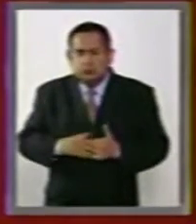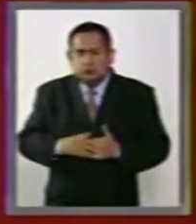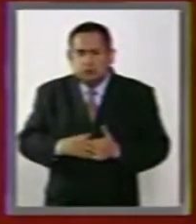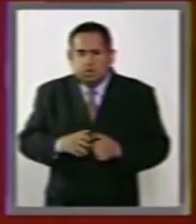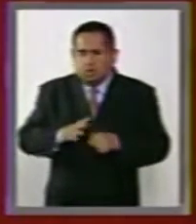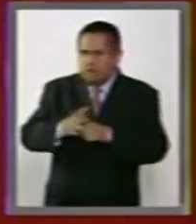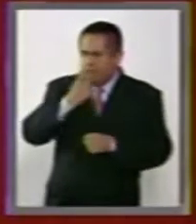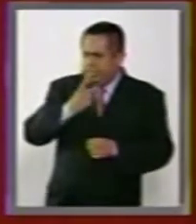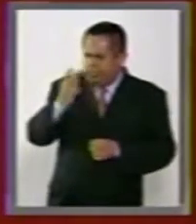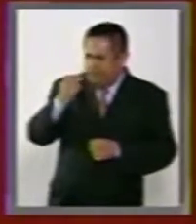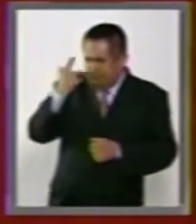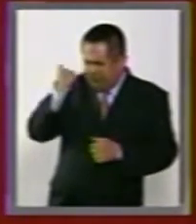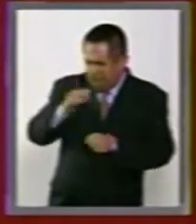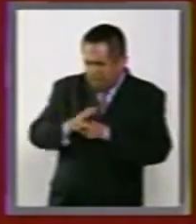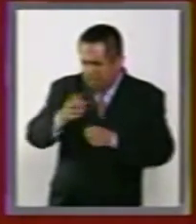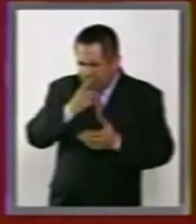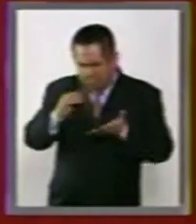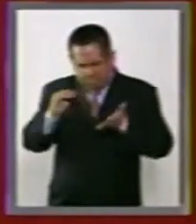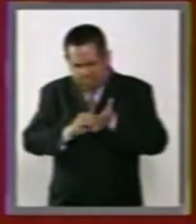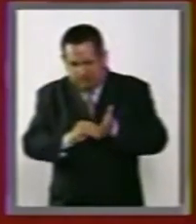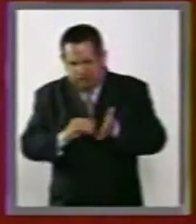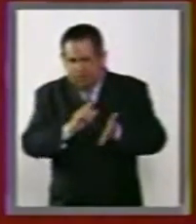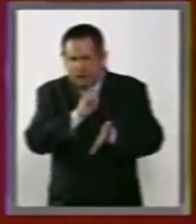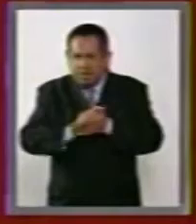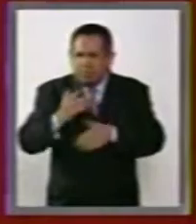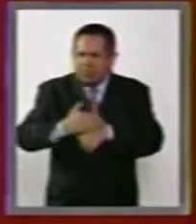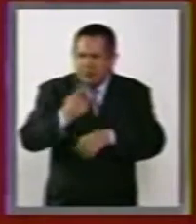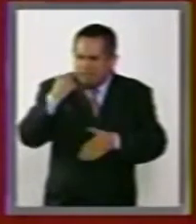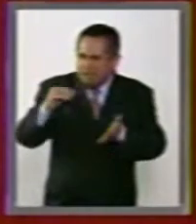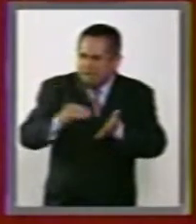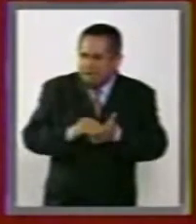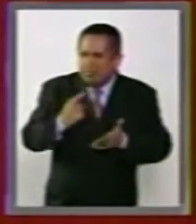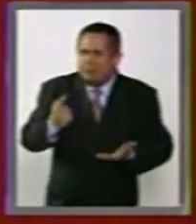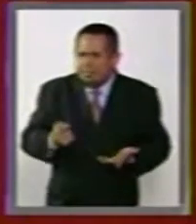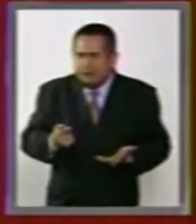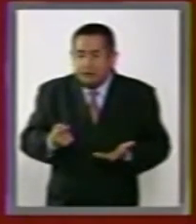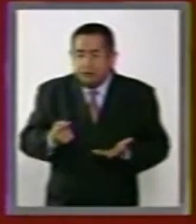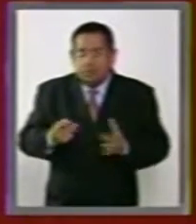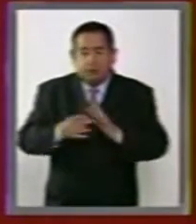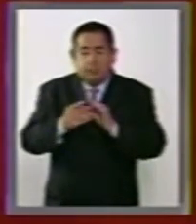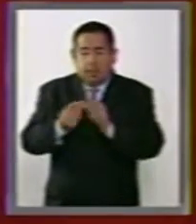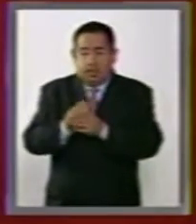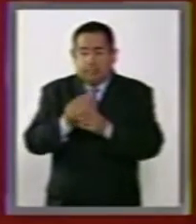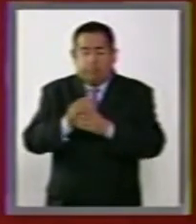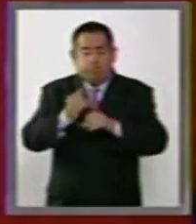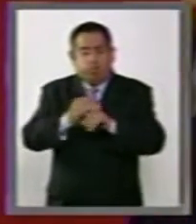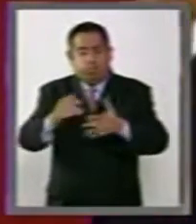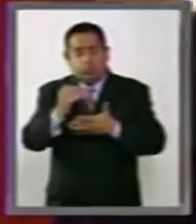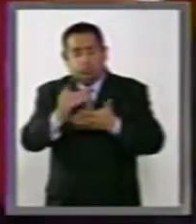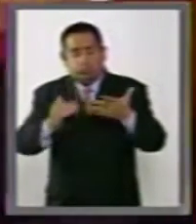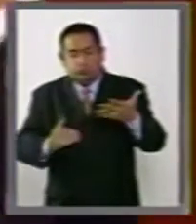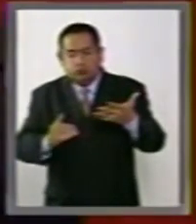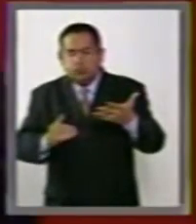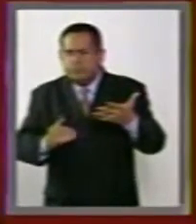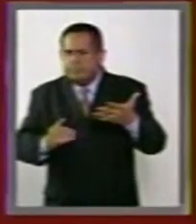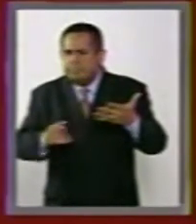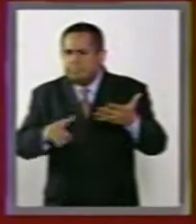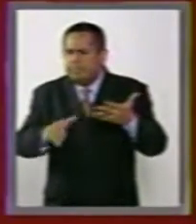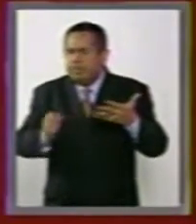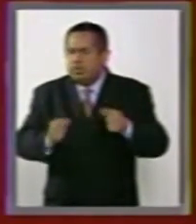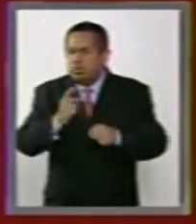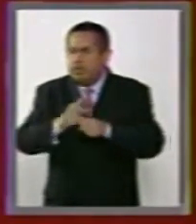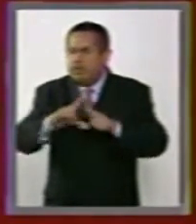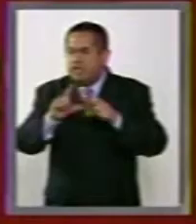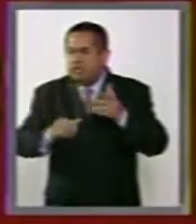argumento puede esgrimir para incluir este artículo en una ley penal? La clasificación de la información en el grado de seguridad